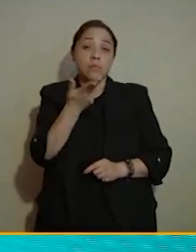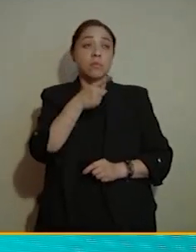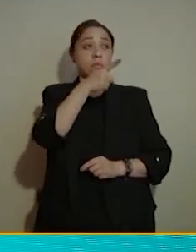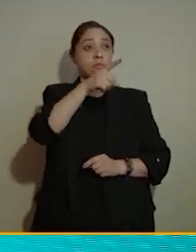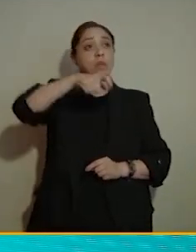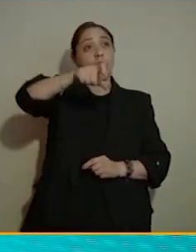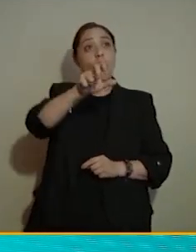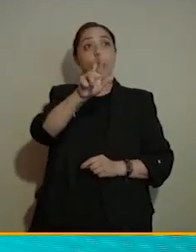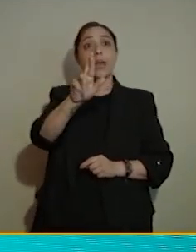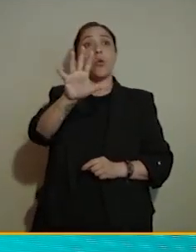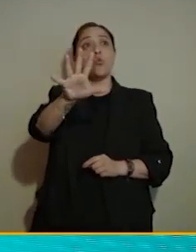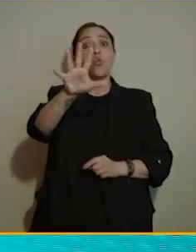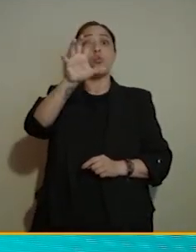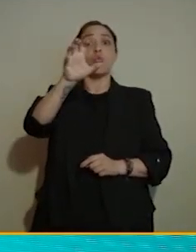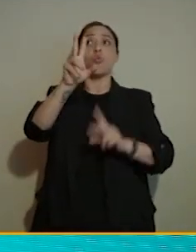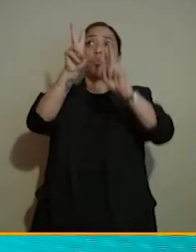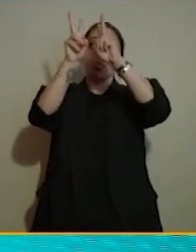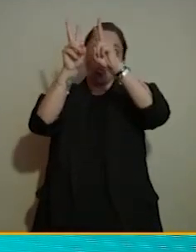QR,